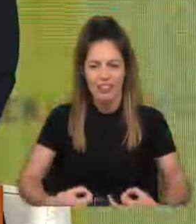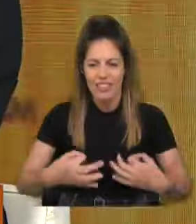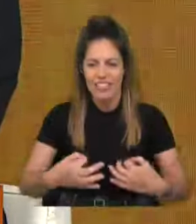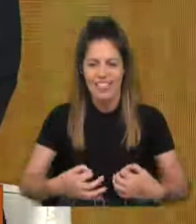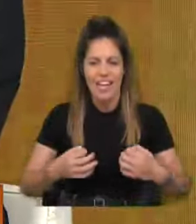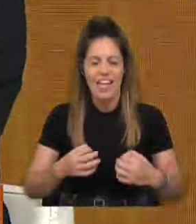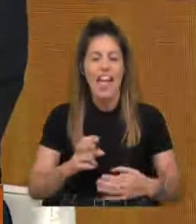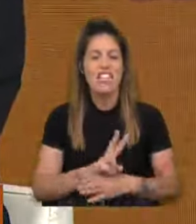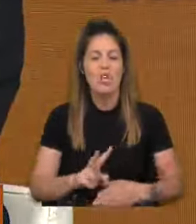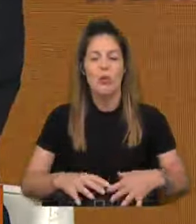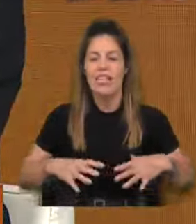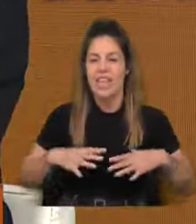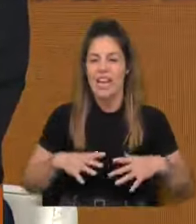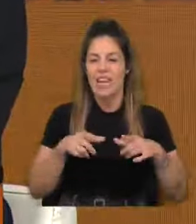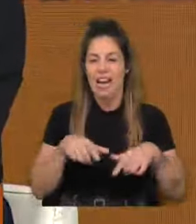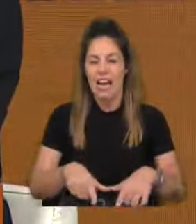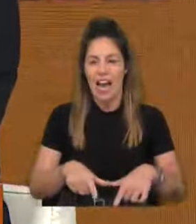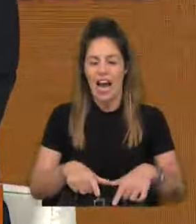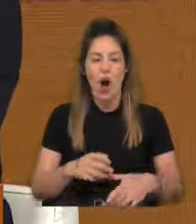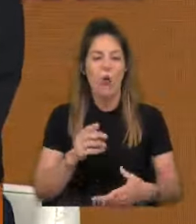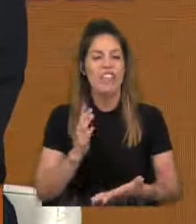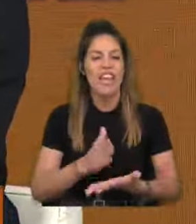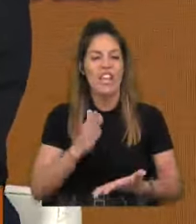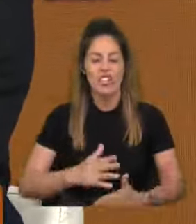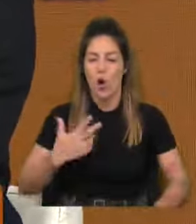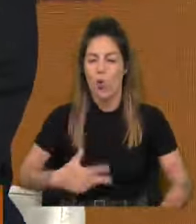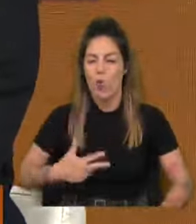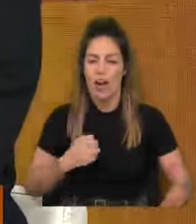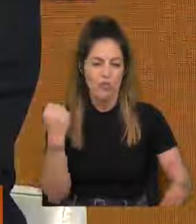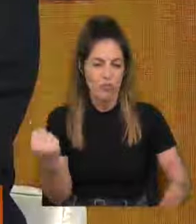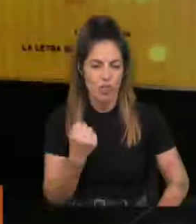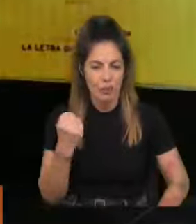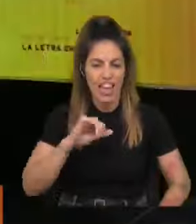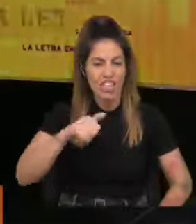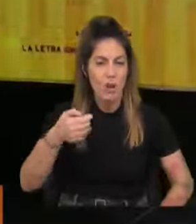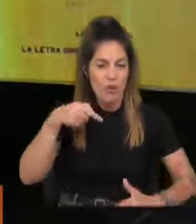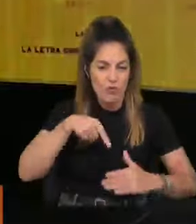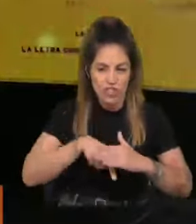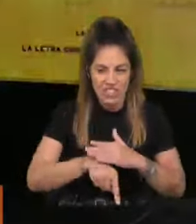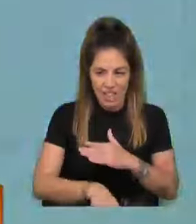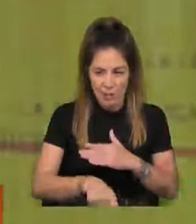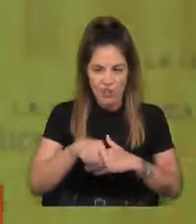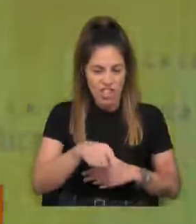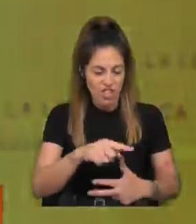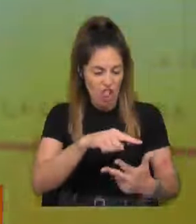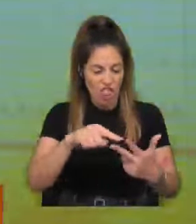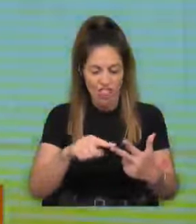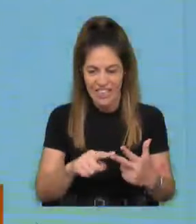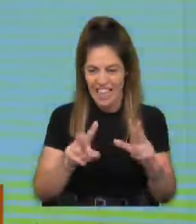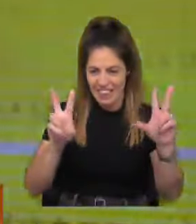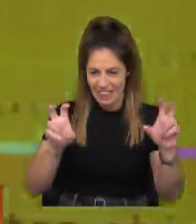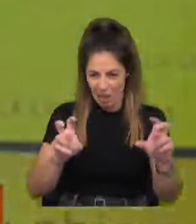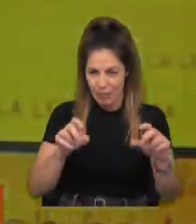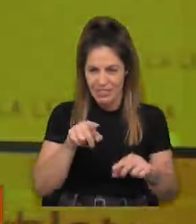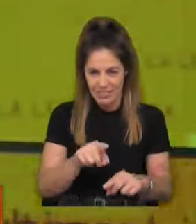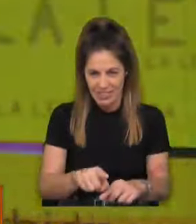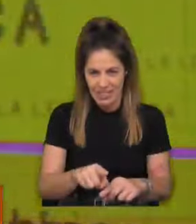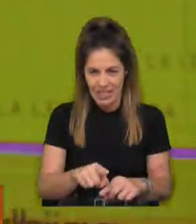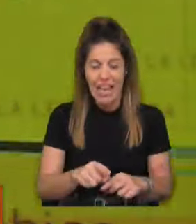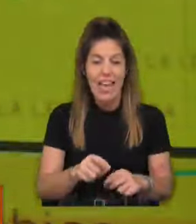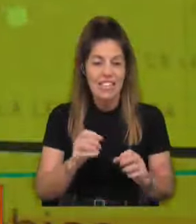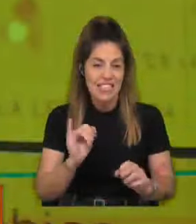seguridad social en Uruguay sea un derecho human fundamental ya profundizaremos en esos tres puntos en las cuestiones en la